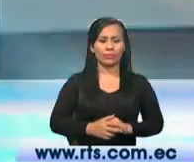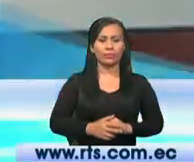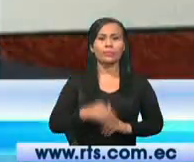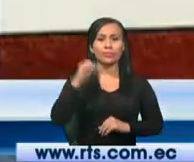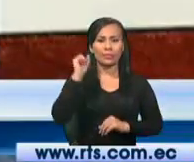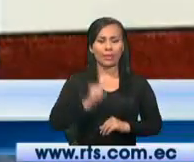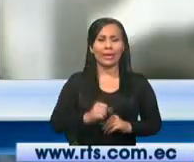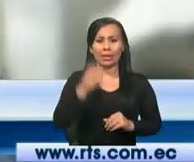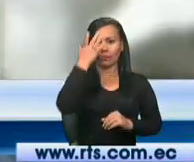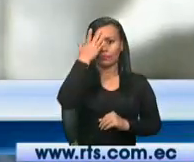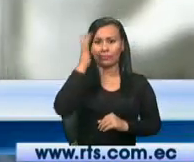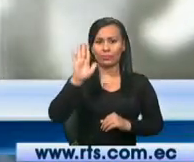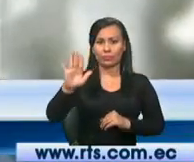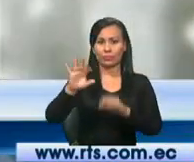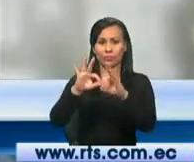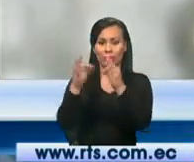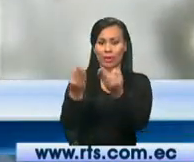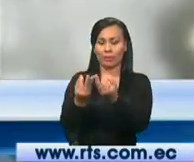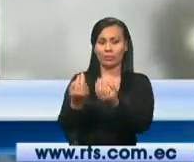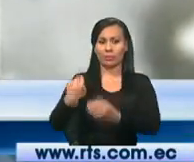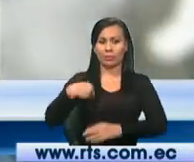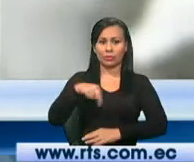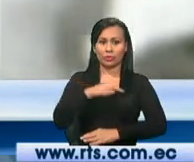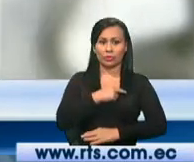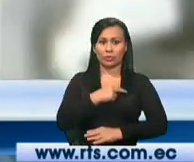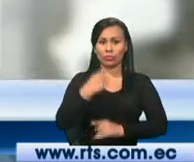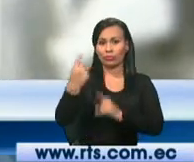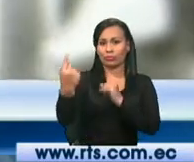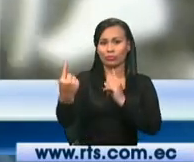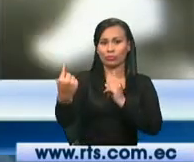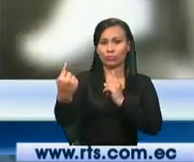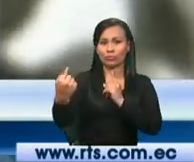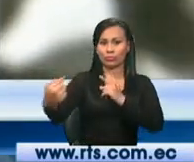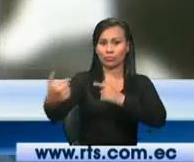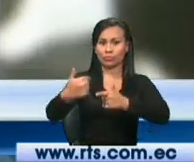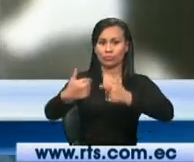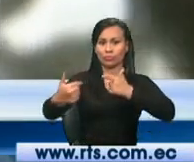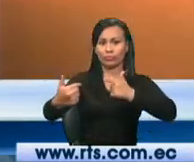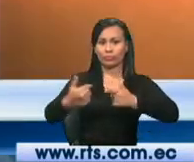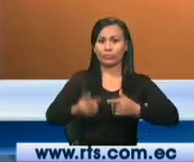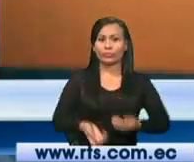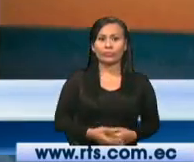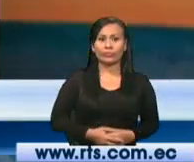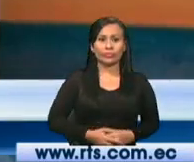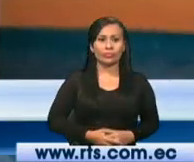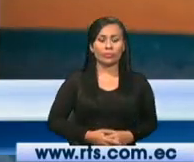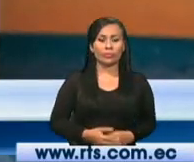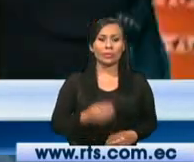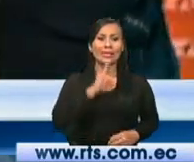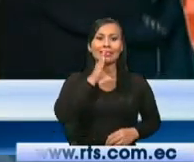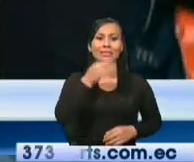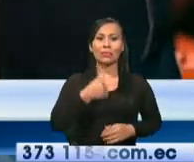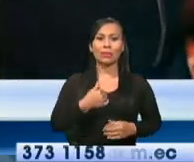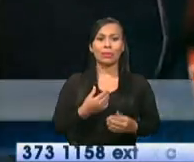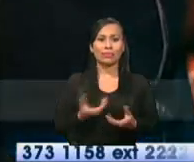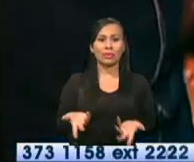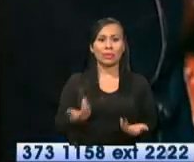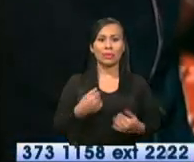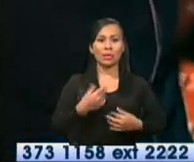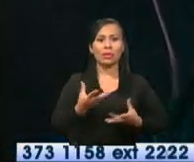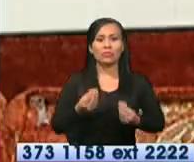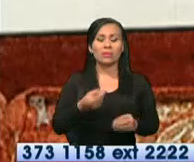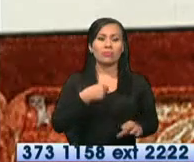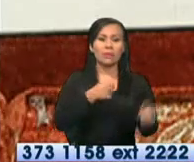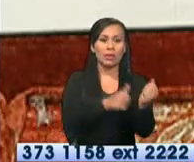con la familia de ella ya hemos tenido una riña tiempo atrás. La mujer agresora que me atacó a mí, agredió a mi